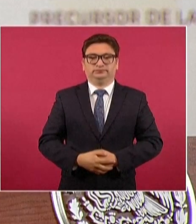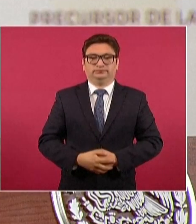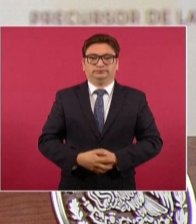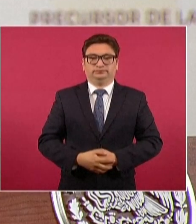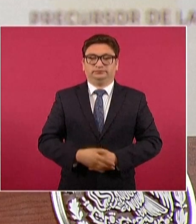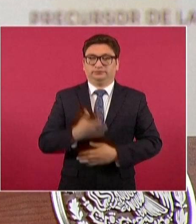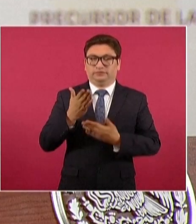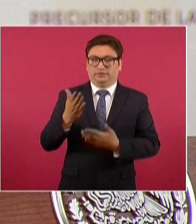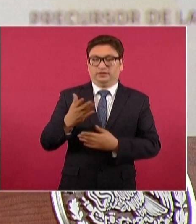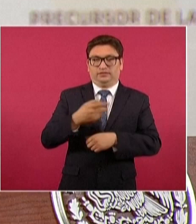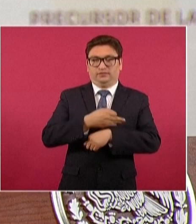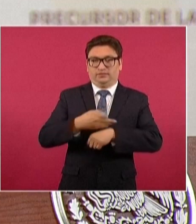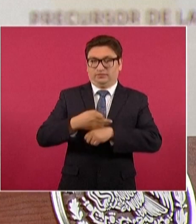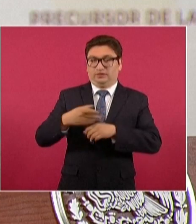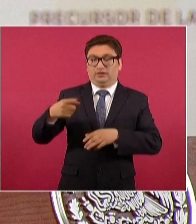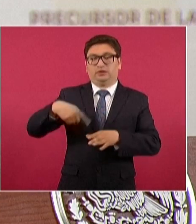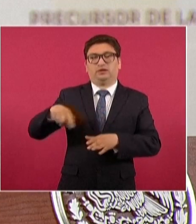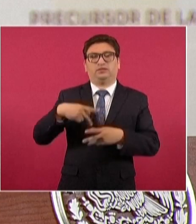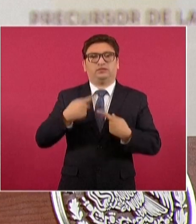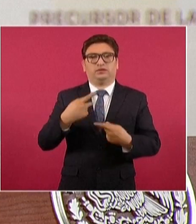abandonado en texas son connacionales